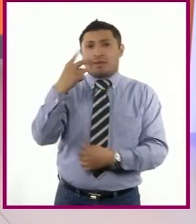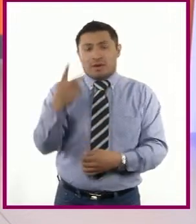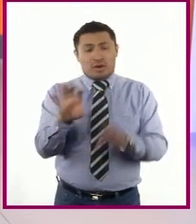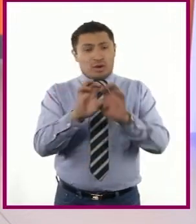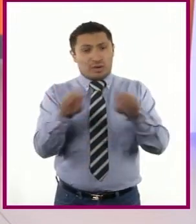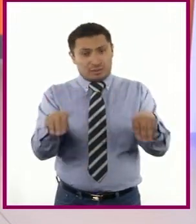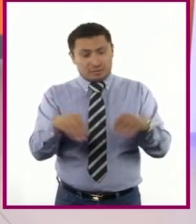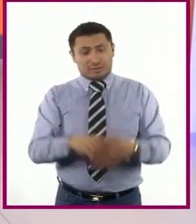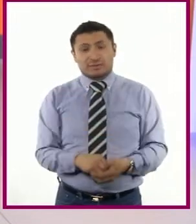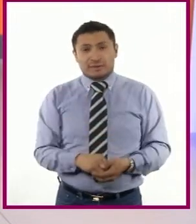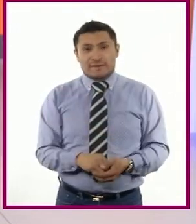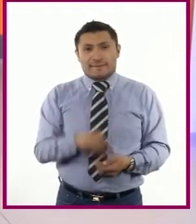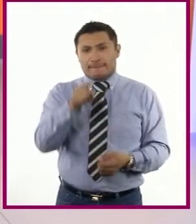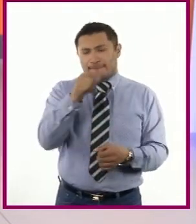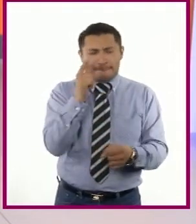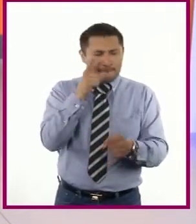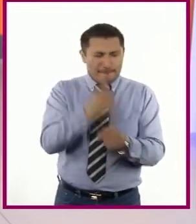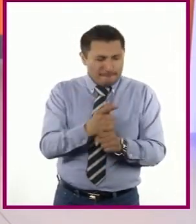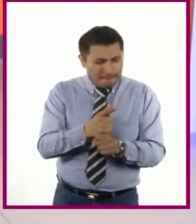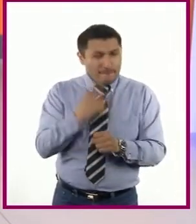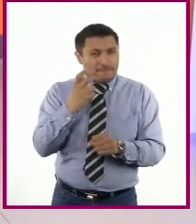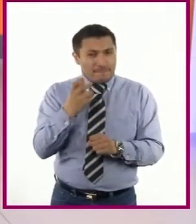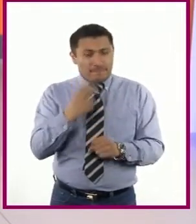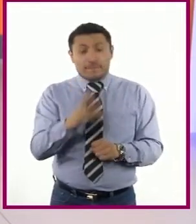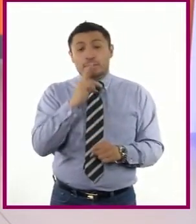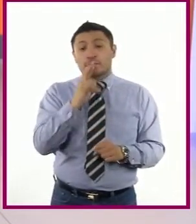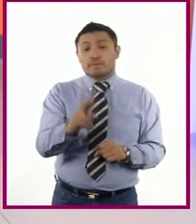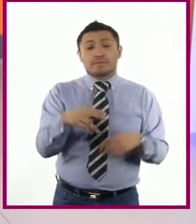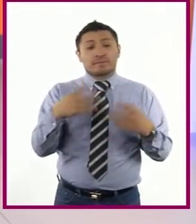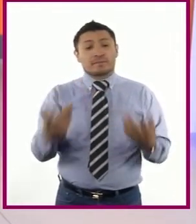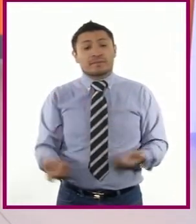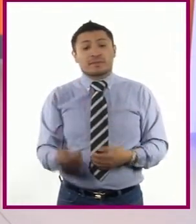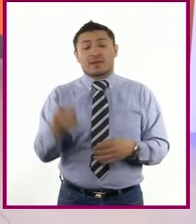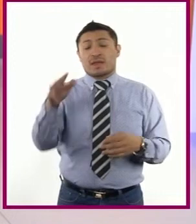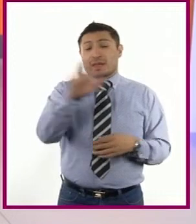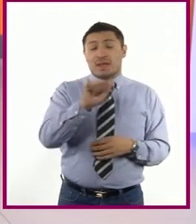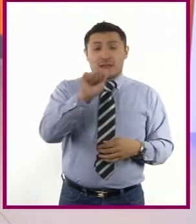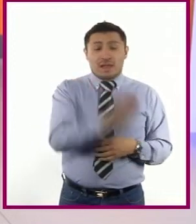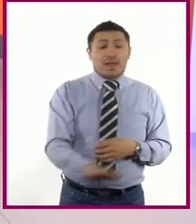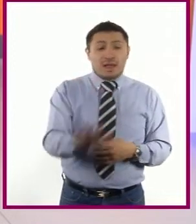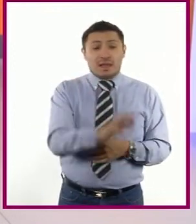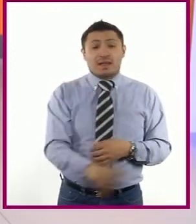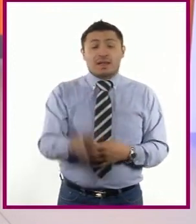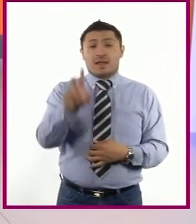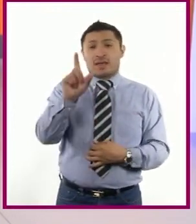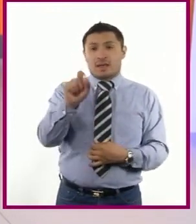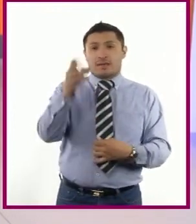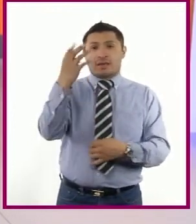centímetros. Al calcular el producto, el resultado es un área de